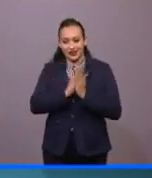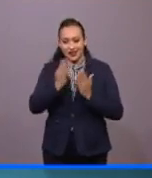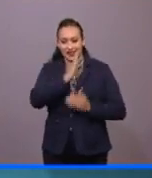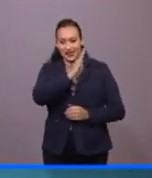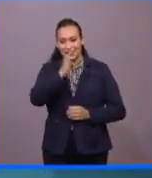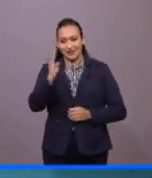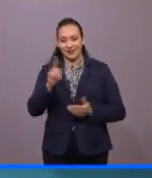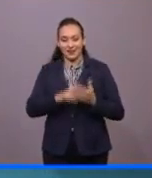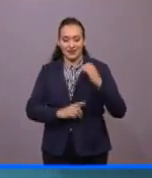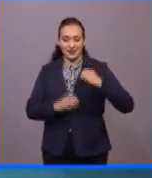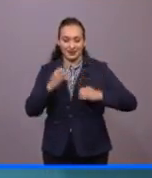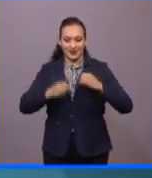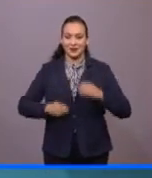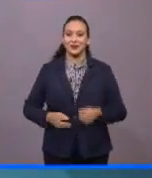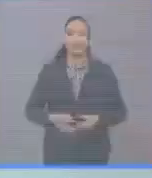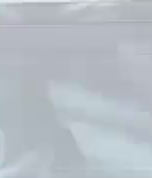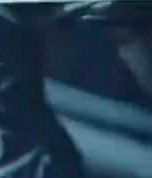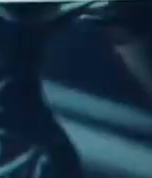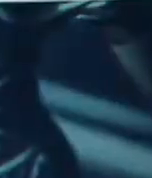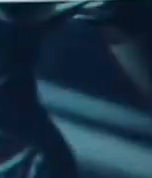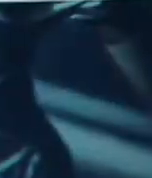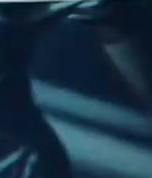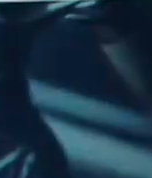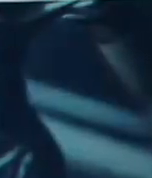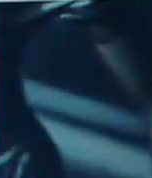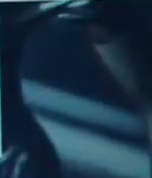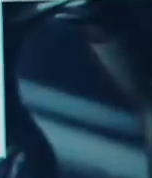del Poder Judicial.